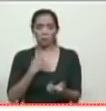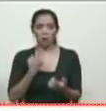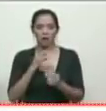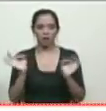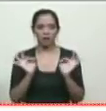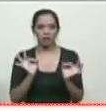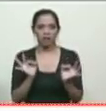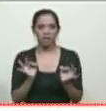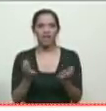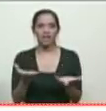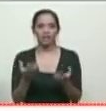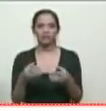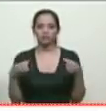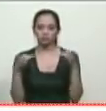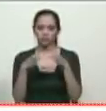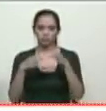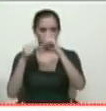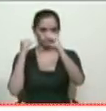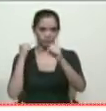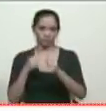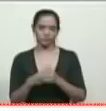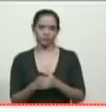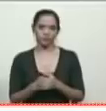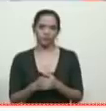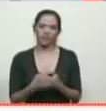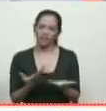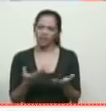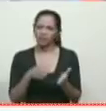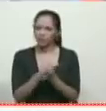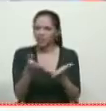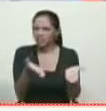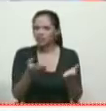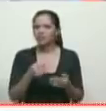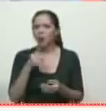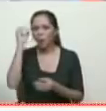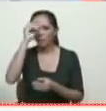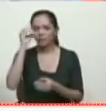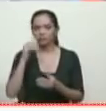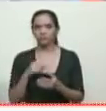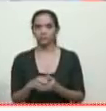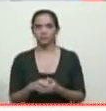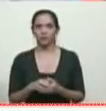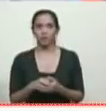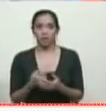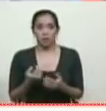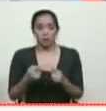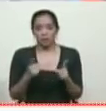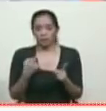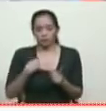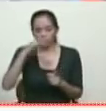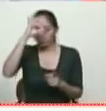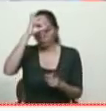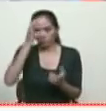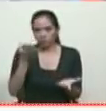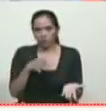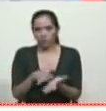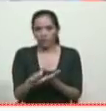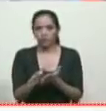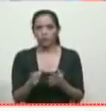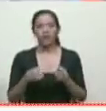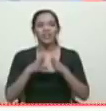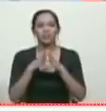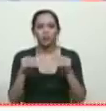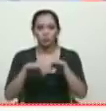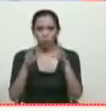la migración. Quisiera su comentario a propósito de este incidente. Mira, yo desconozco los detalles del incidente, ¿no? En todas partes del mundo, como bien lo